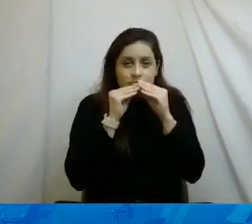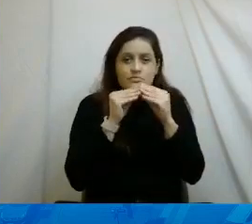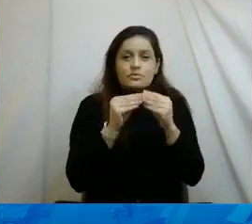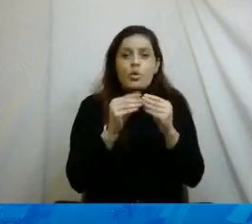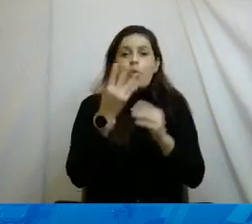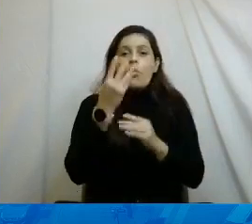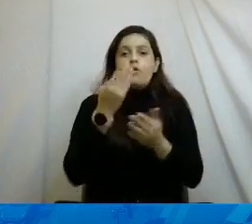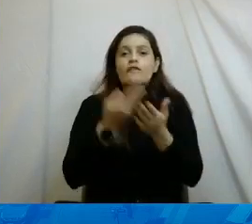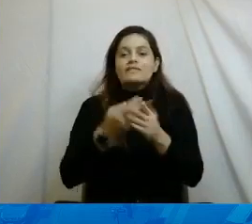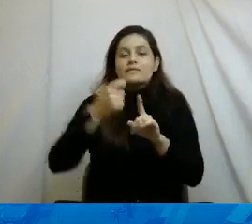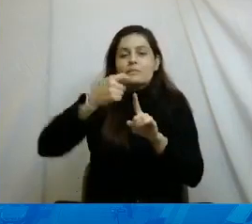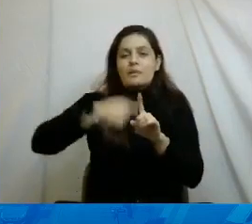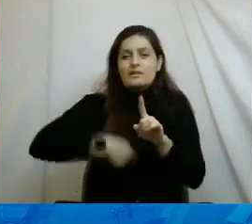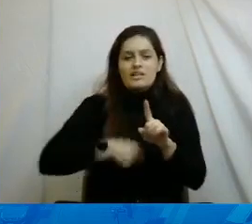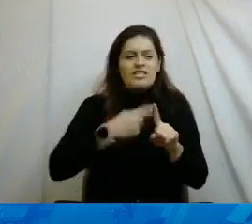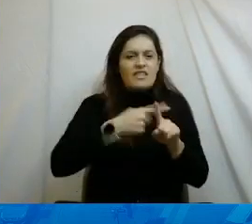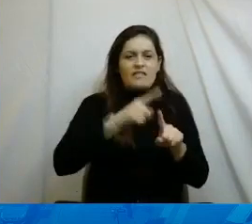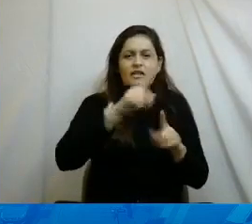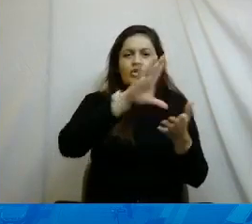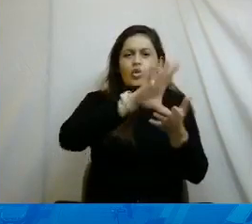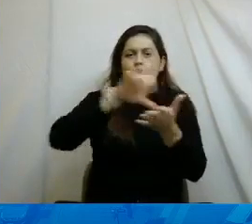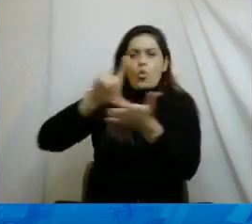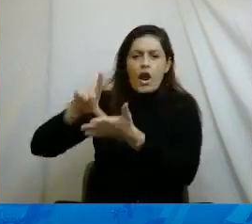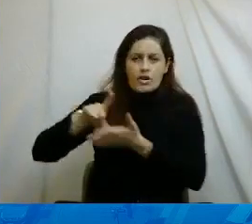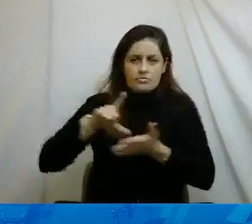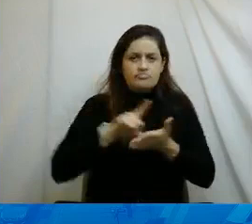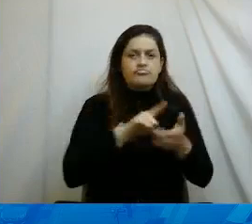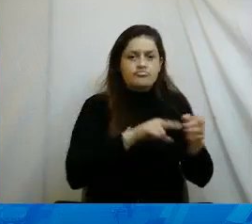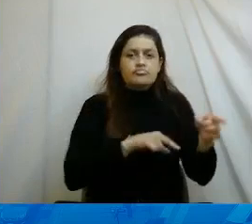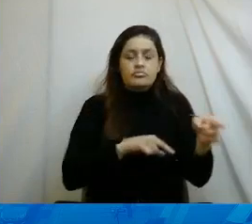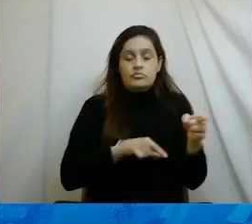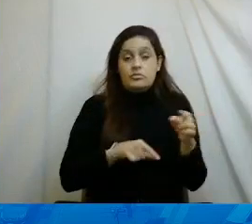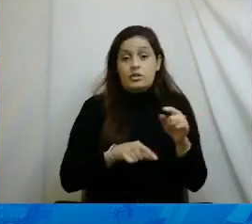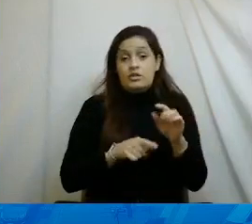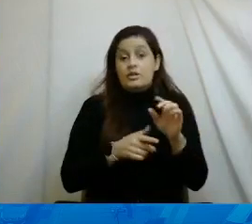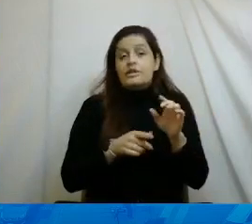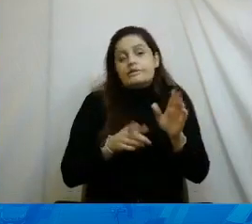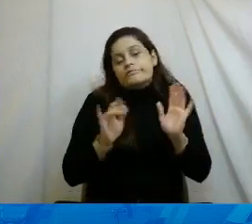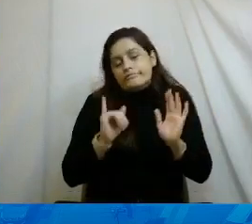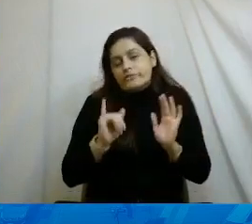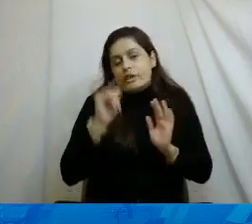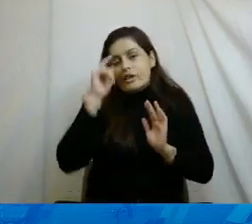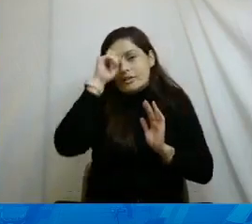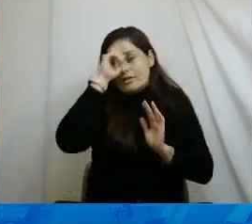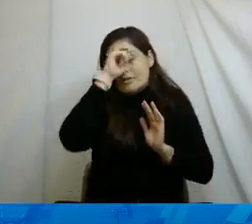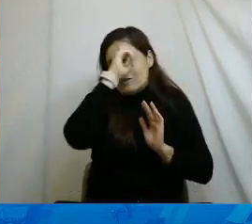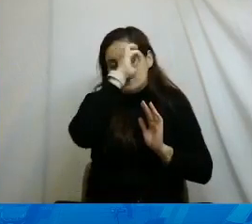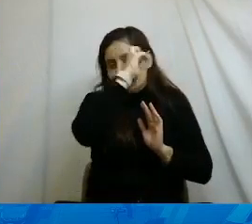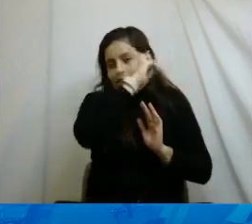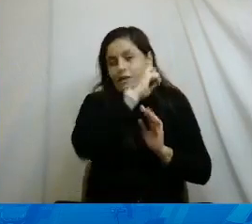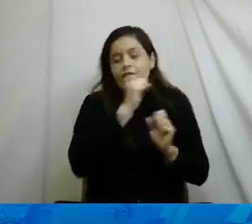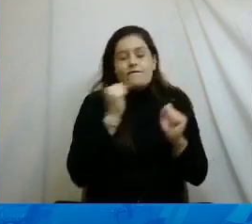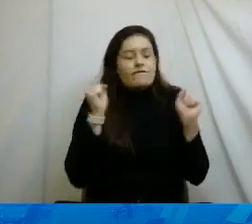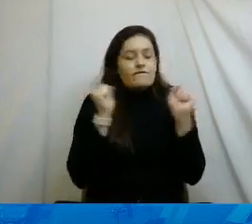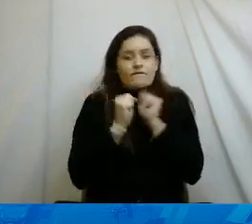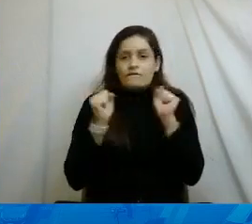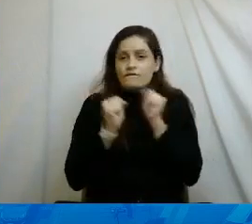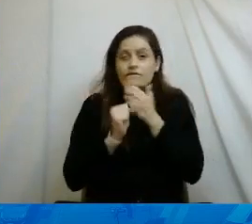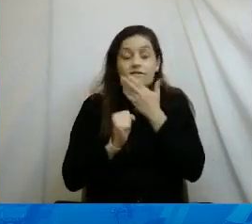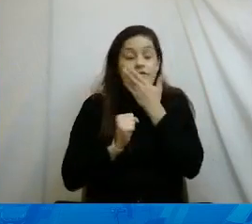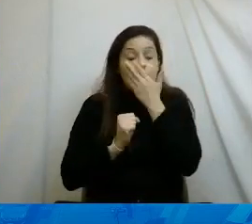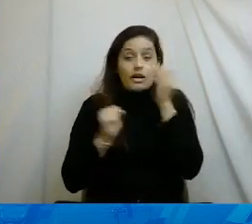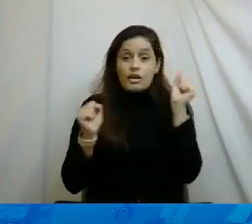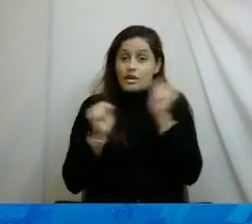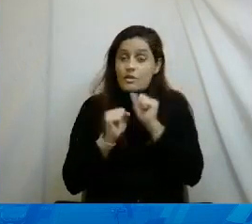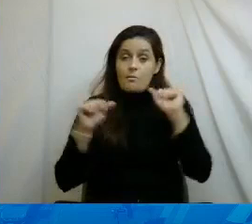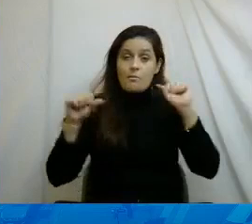se hacen estos recorridos por distintos puntos. La situación en sí es compleja, es difícil, los fríos estos días han sido terribles